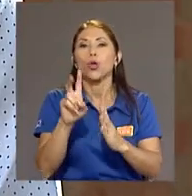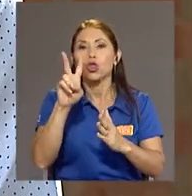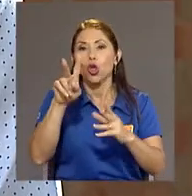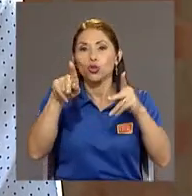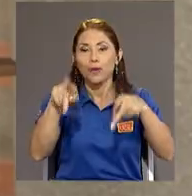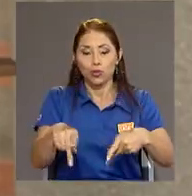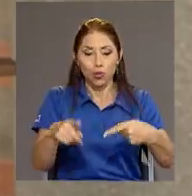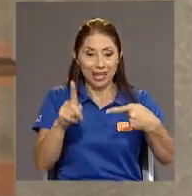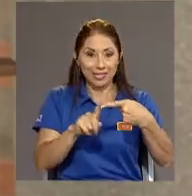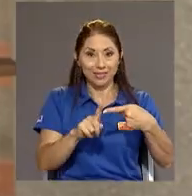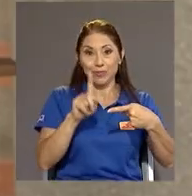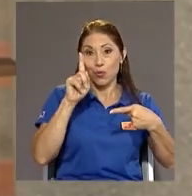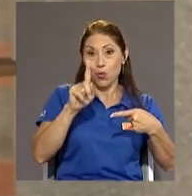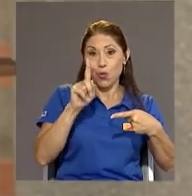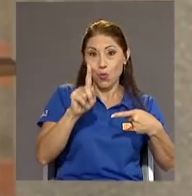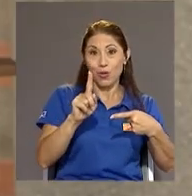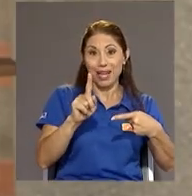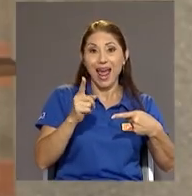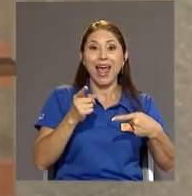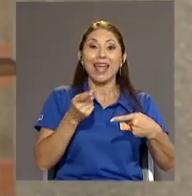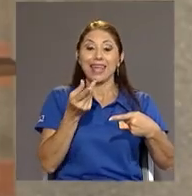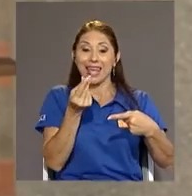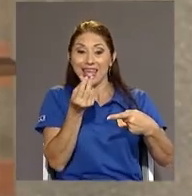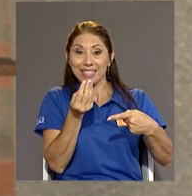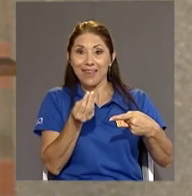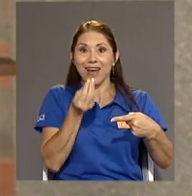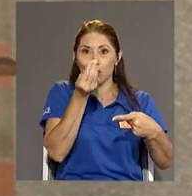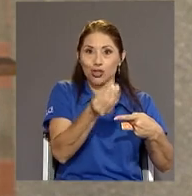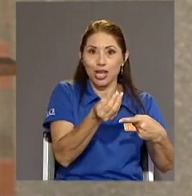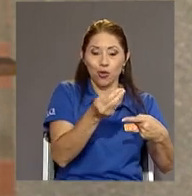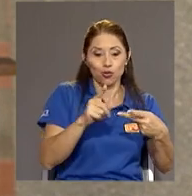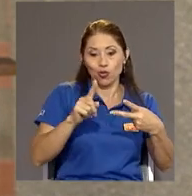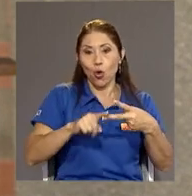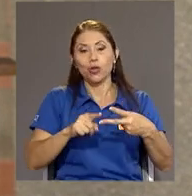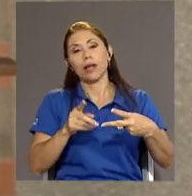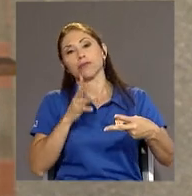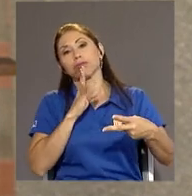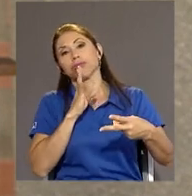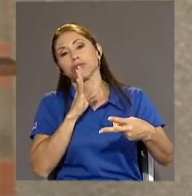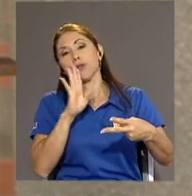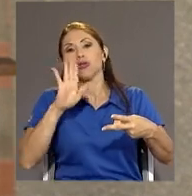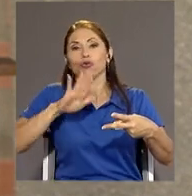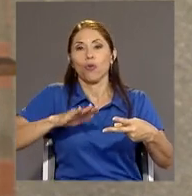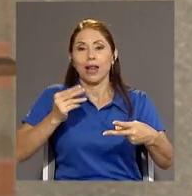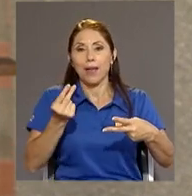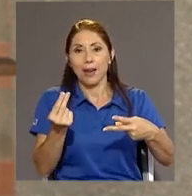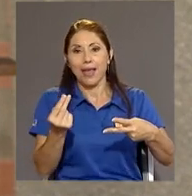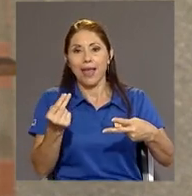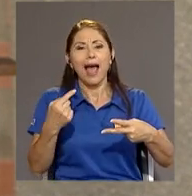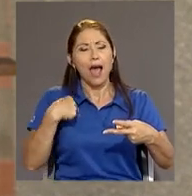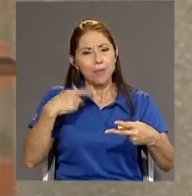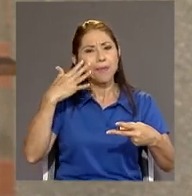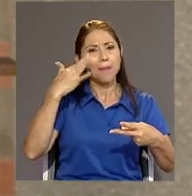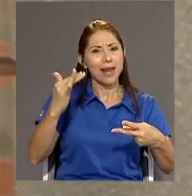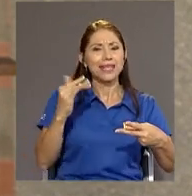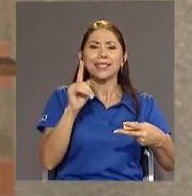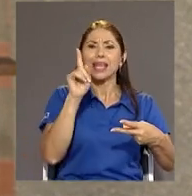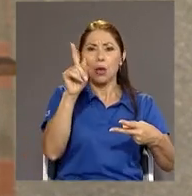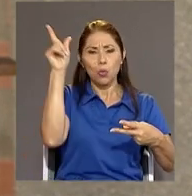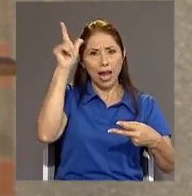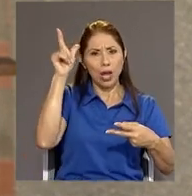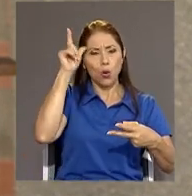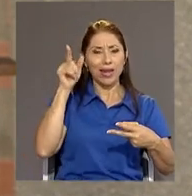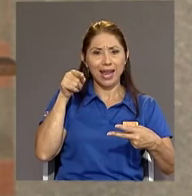lleva los 5 y la otra se echa discurso sobre los 5. A mí me parece que una de esas lógicas